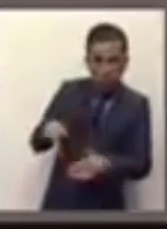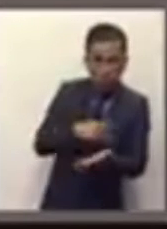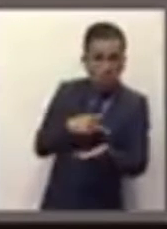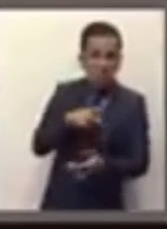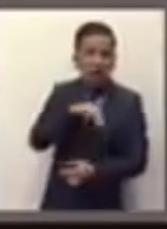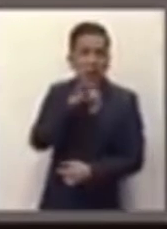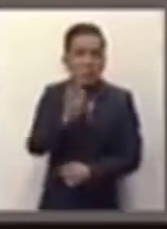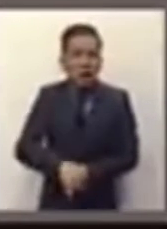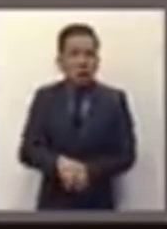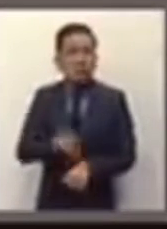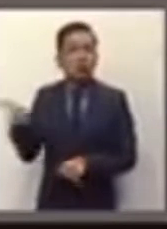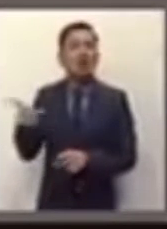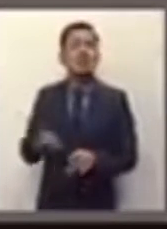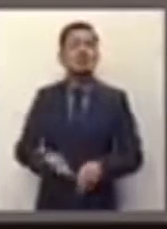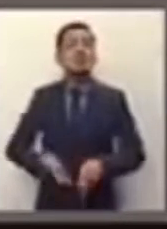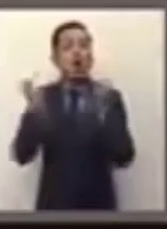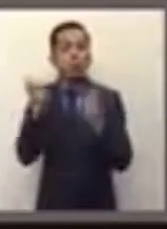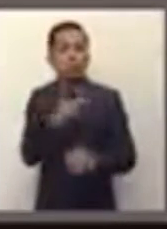la presidencia.